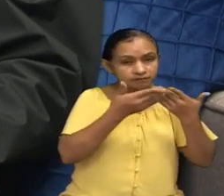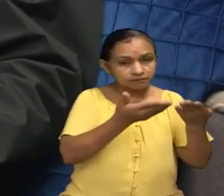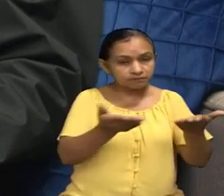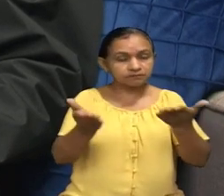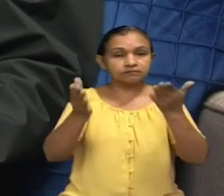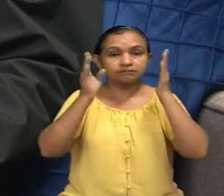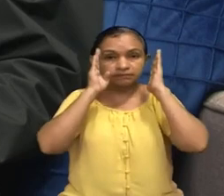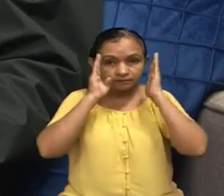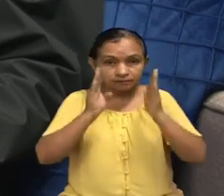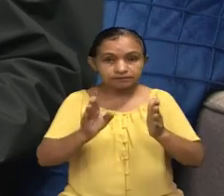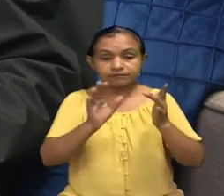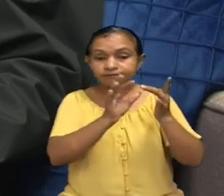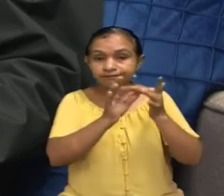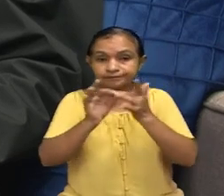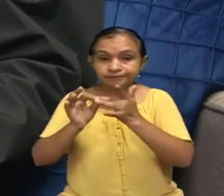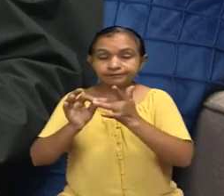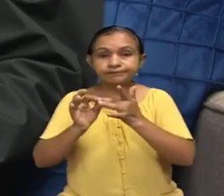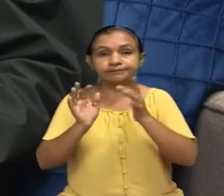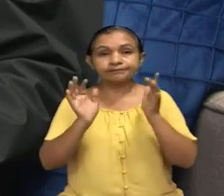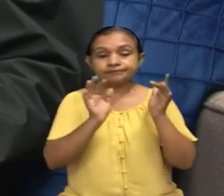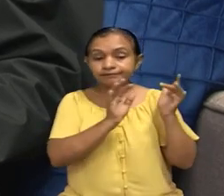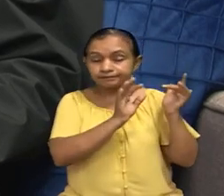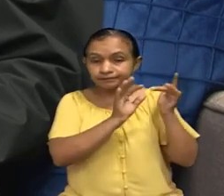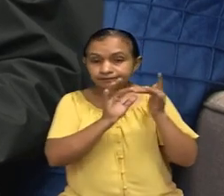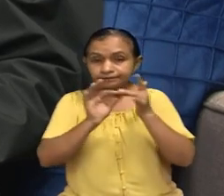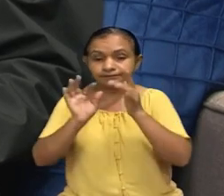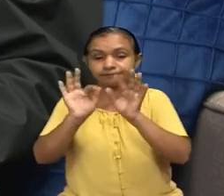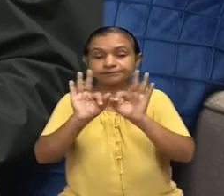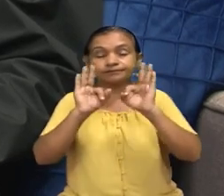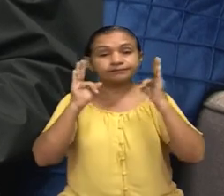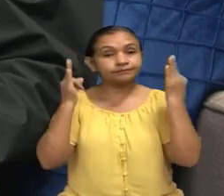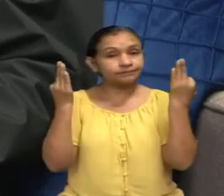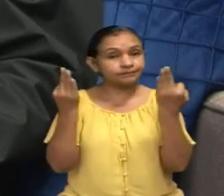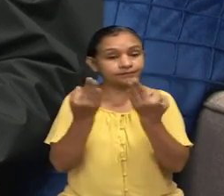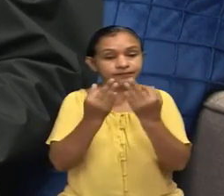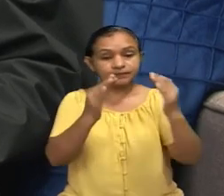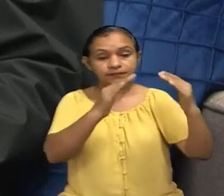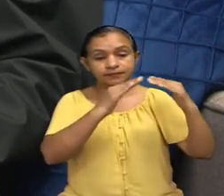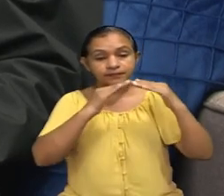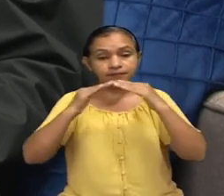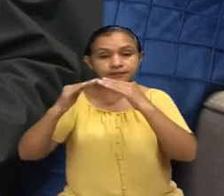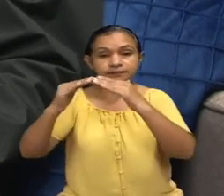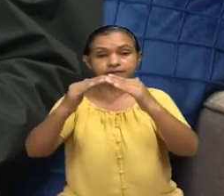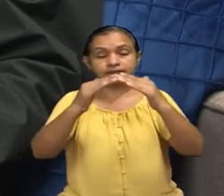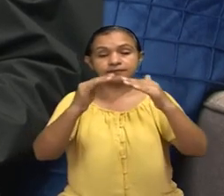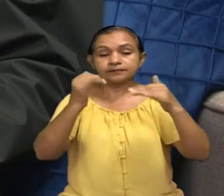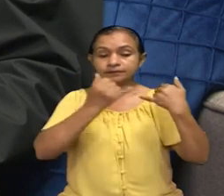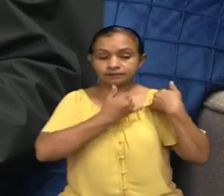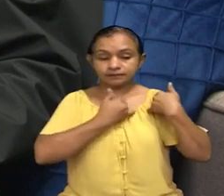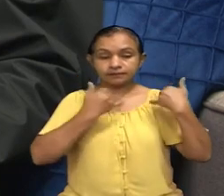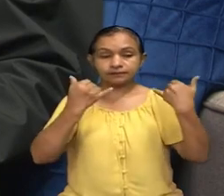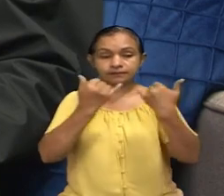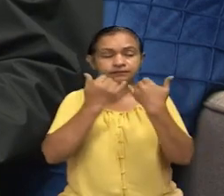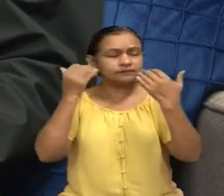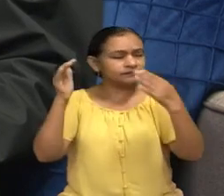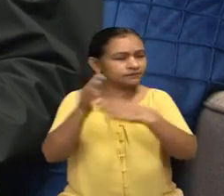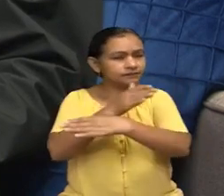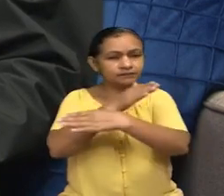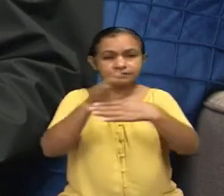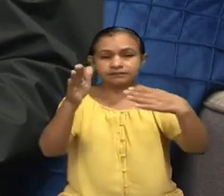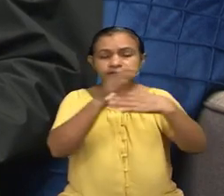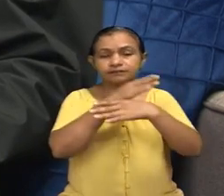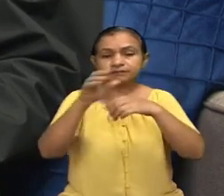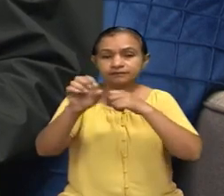especializado y preferencial en familia, en comunidad, en las instituciones públicas, en